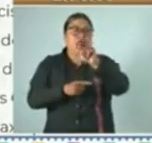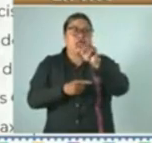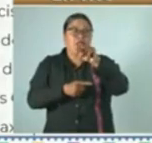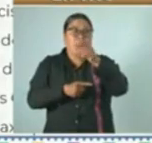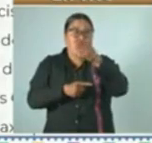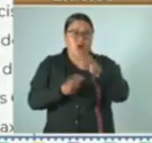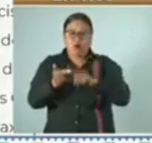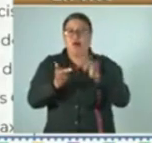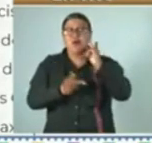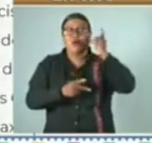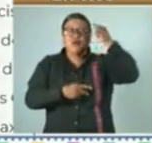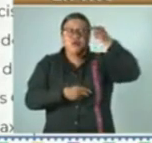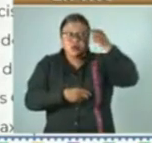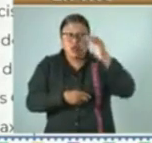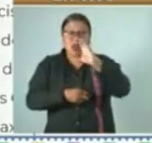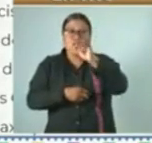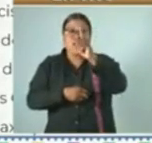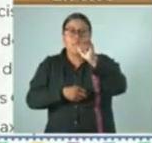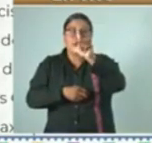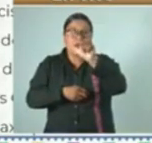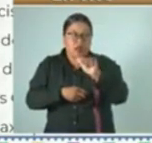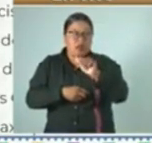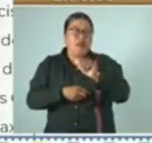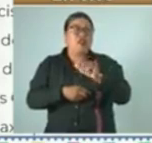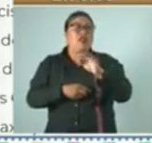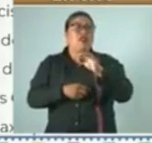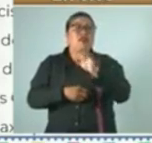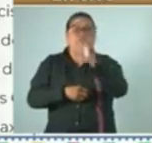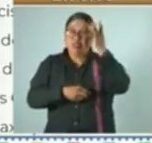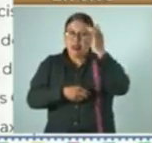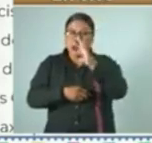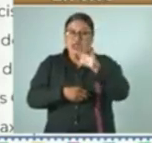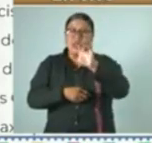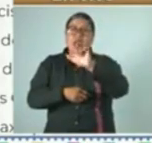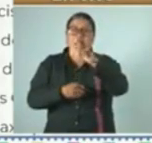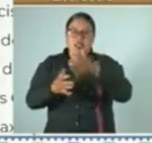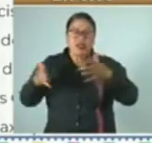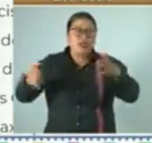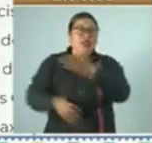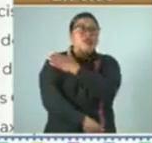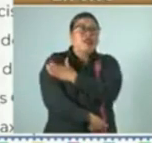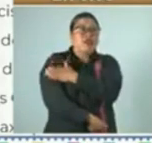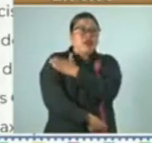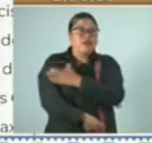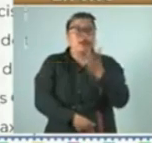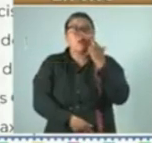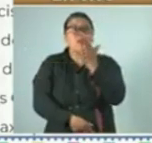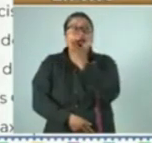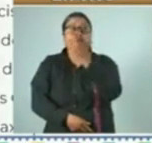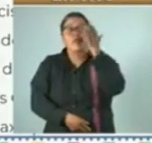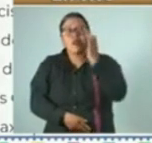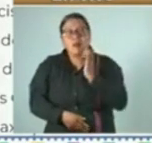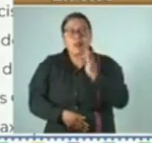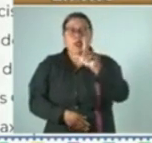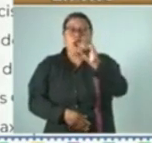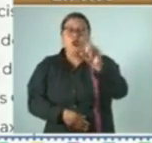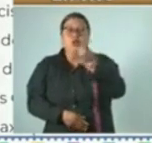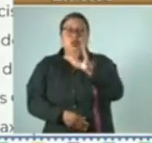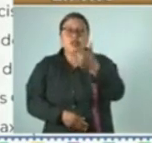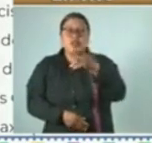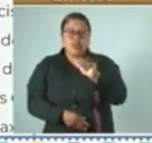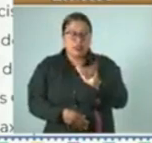Pedro Pochutla, San Juan Copala, San Miguel el Grande, San Pedro Tapanatepec, Huajuapan de León, San Agustín